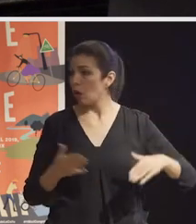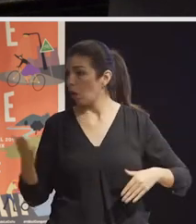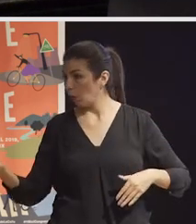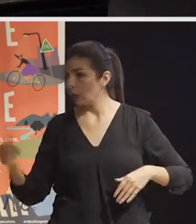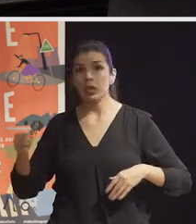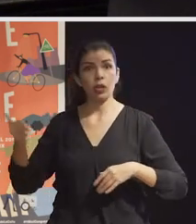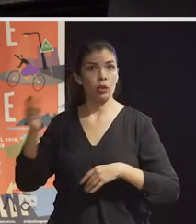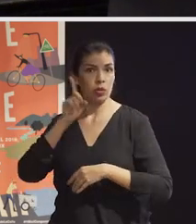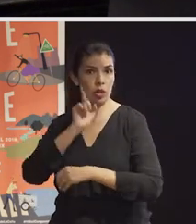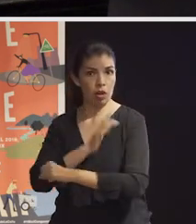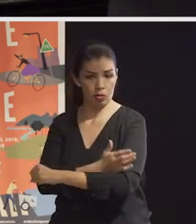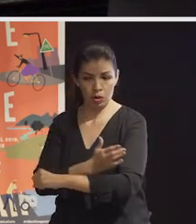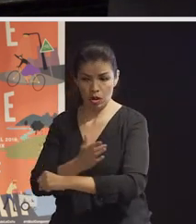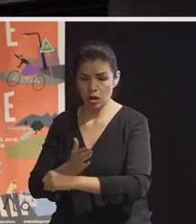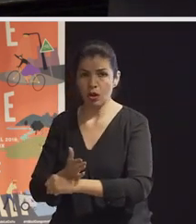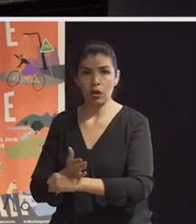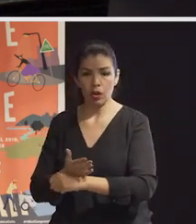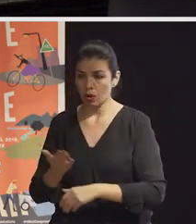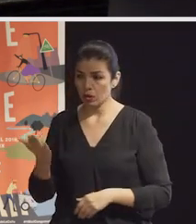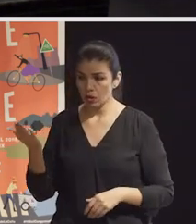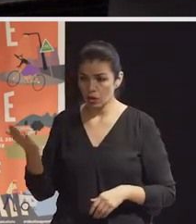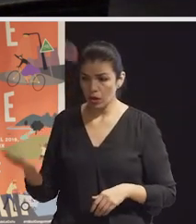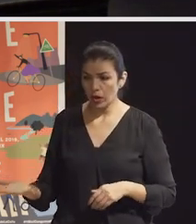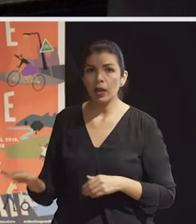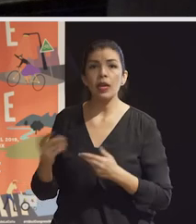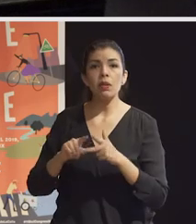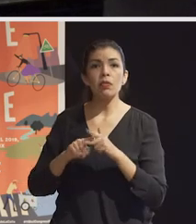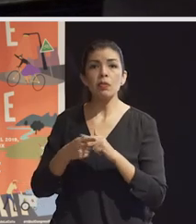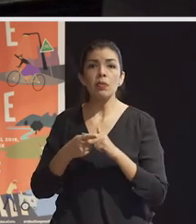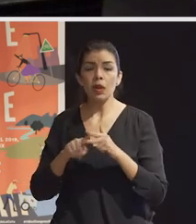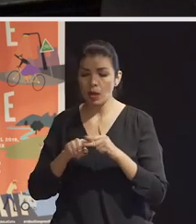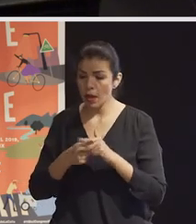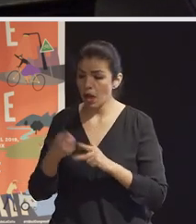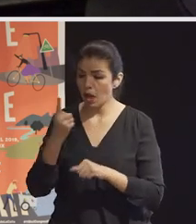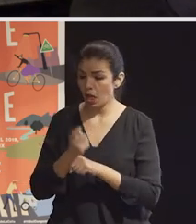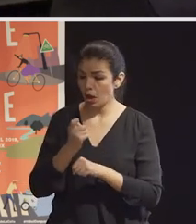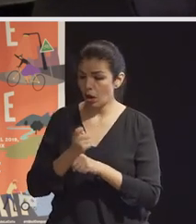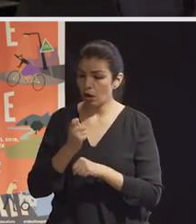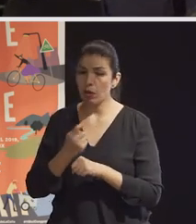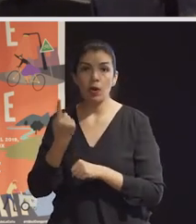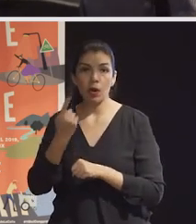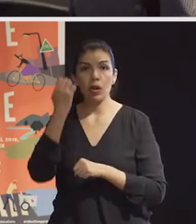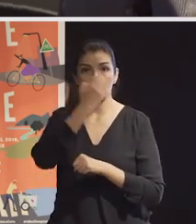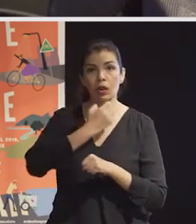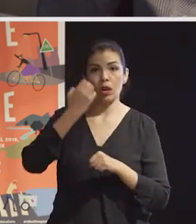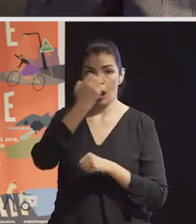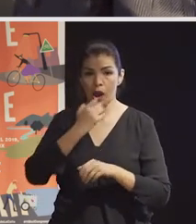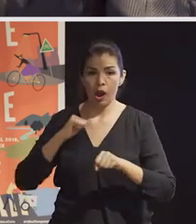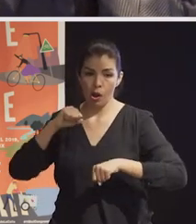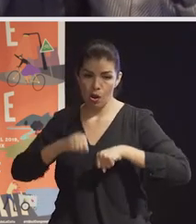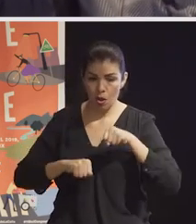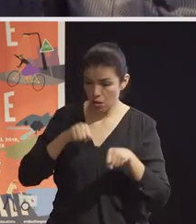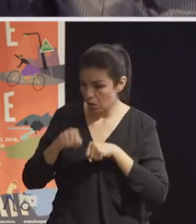una comenzó con una escuela de bicis y ha aprendido muchas cosas y está apoyando